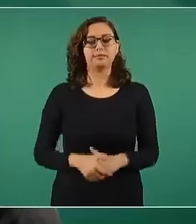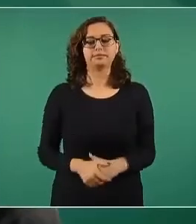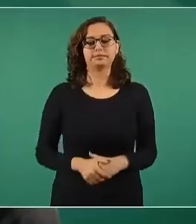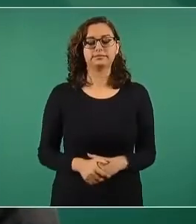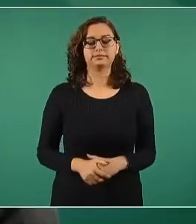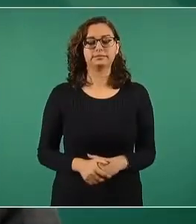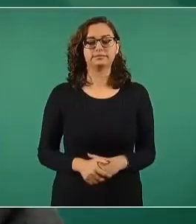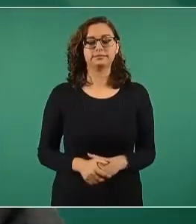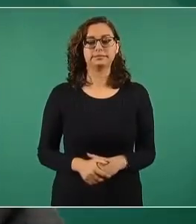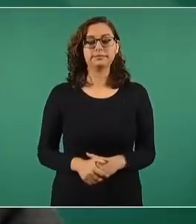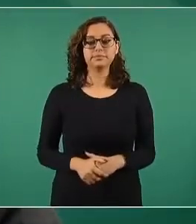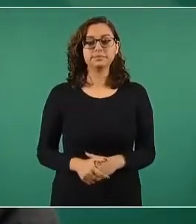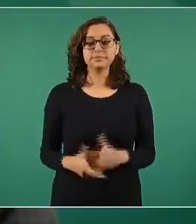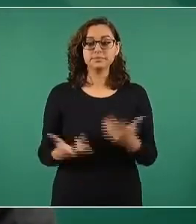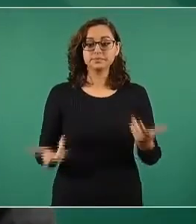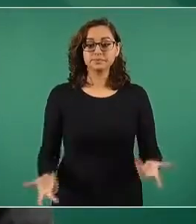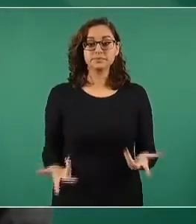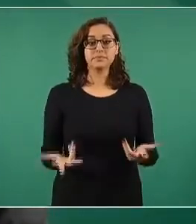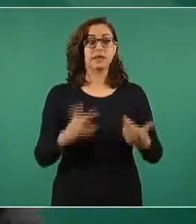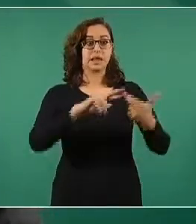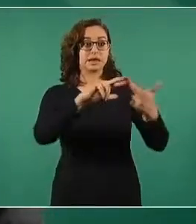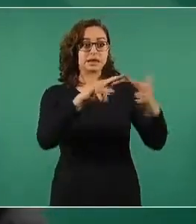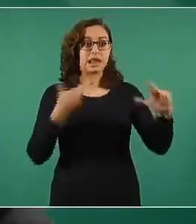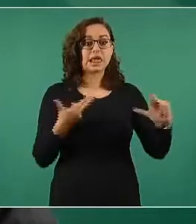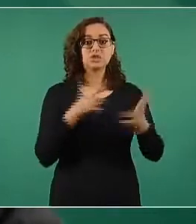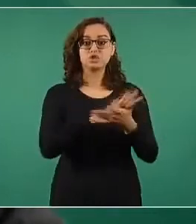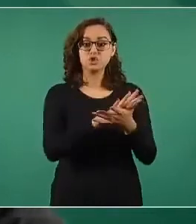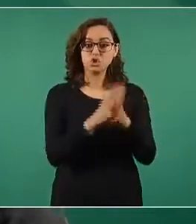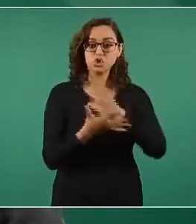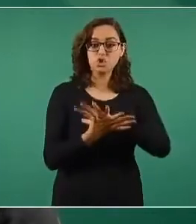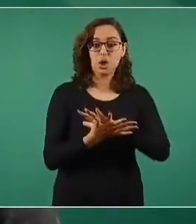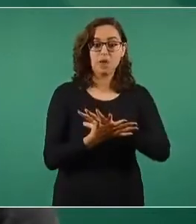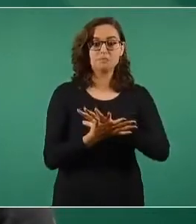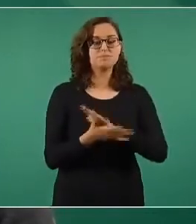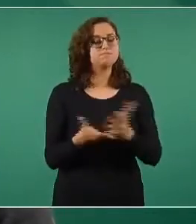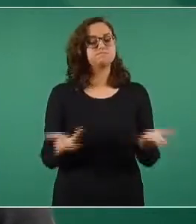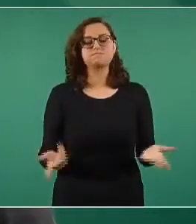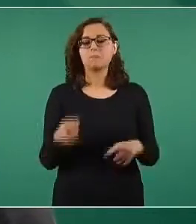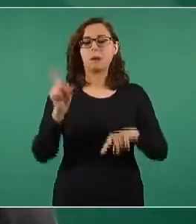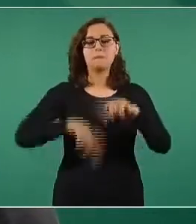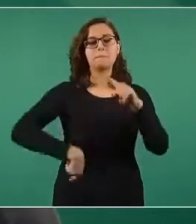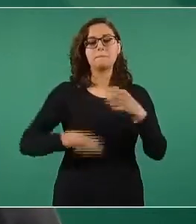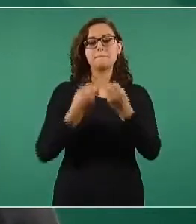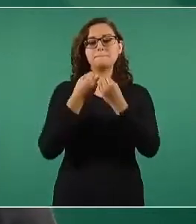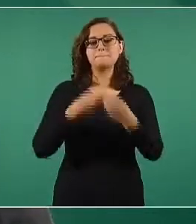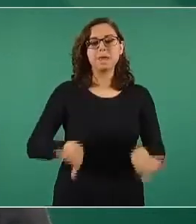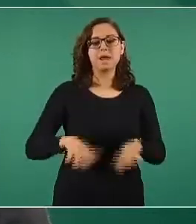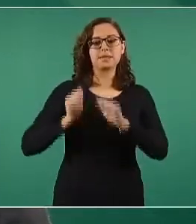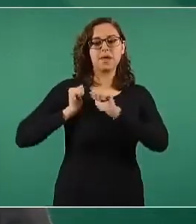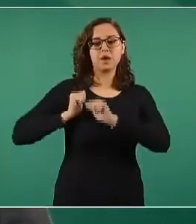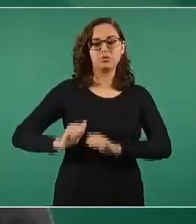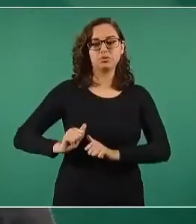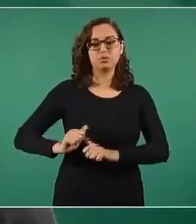Cuando se establecen relaciones de complicidad, ya no se tiene autoridad.